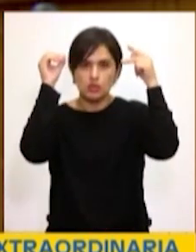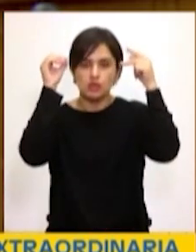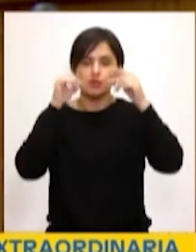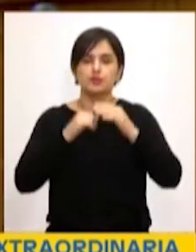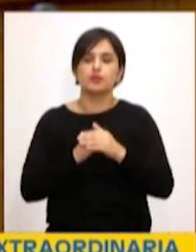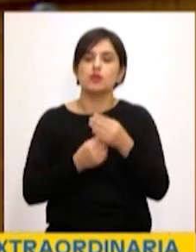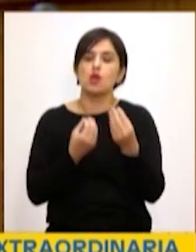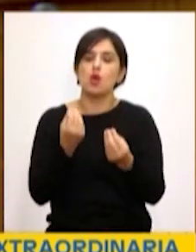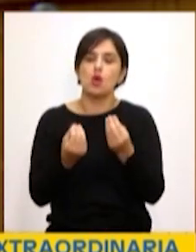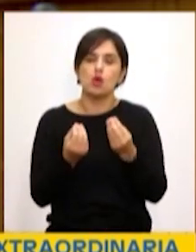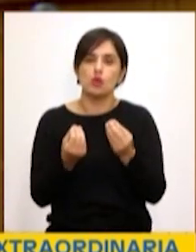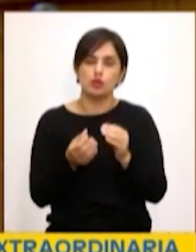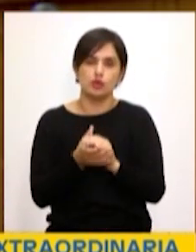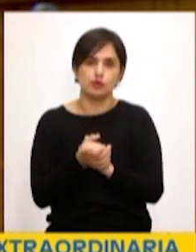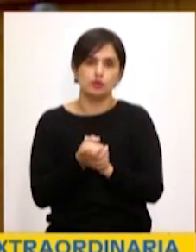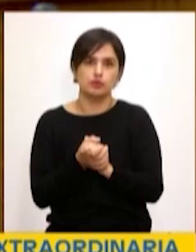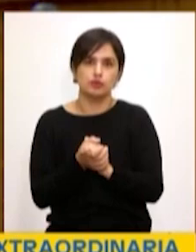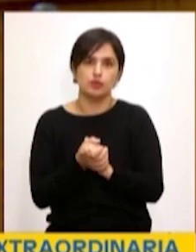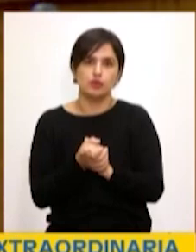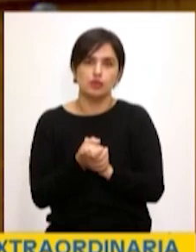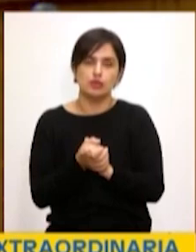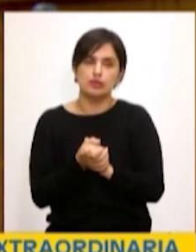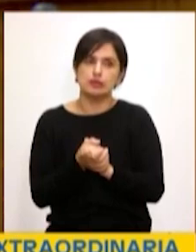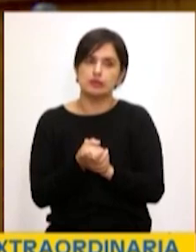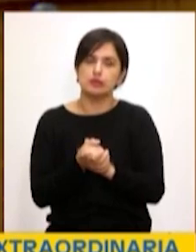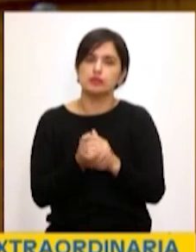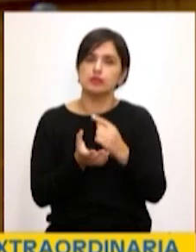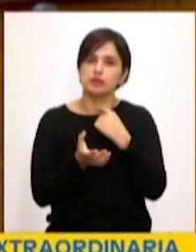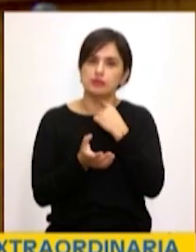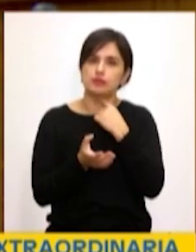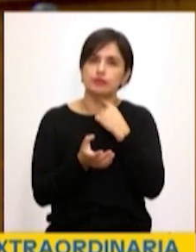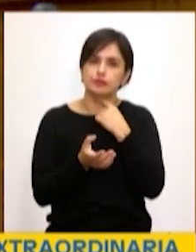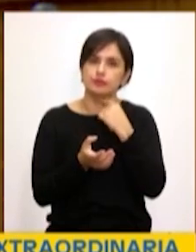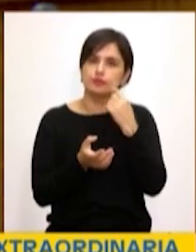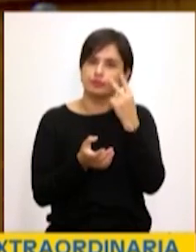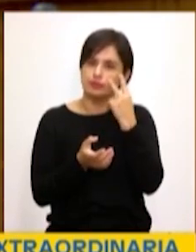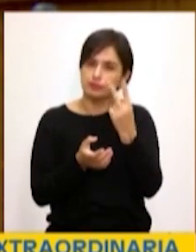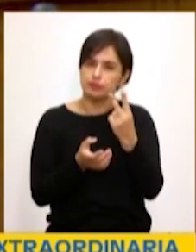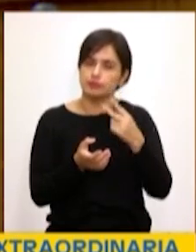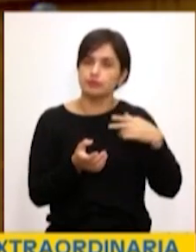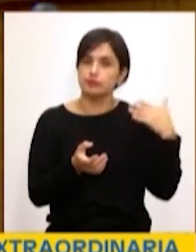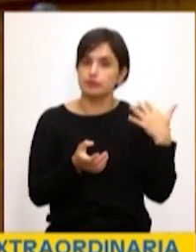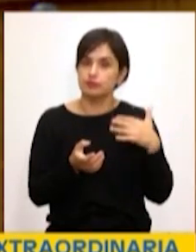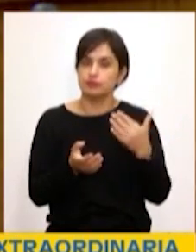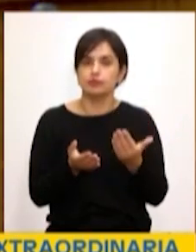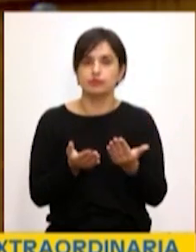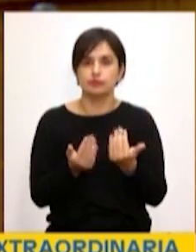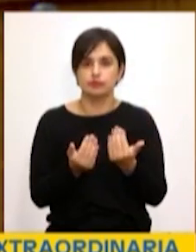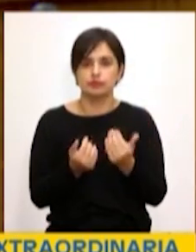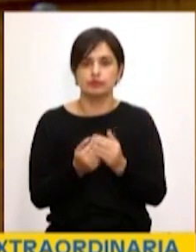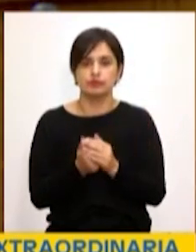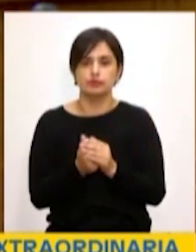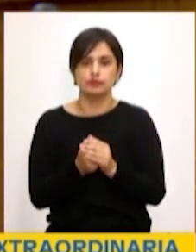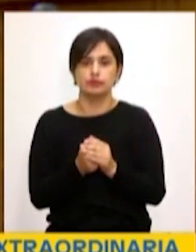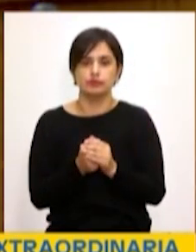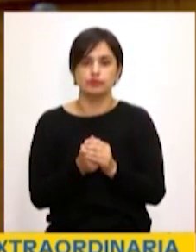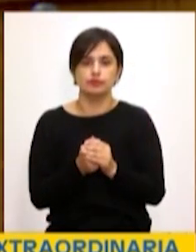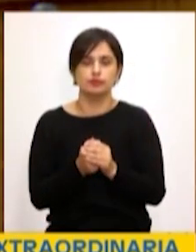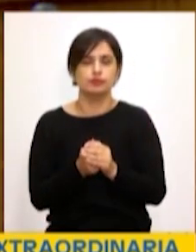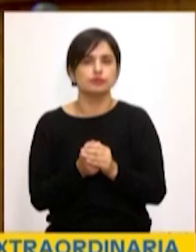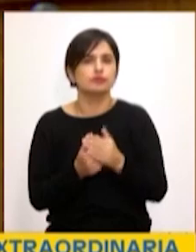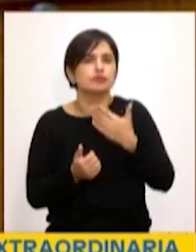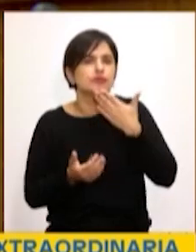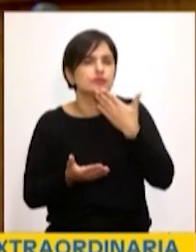evidentemente que la gravad de estos hechos van connot la importancia de la necesidad como lo lo señalaba el senador deti de Qué